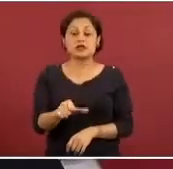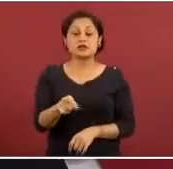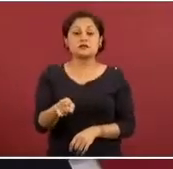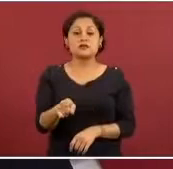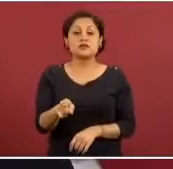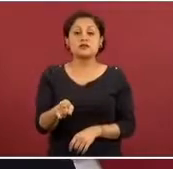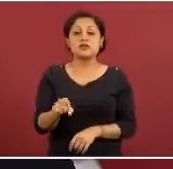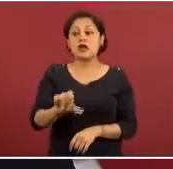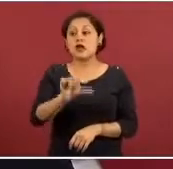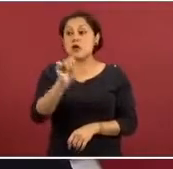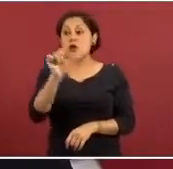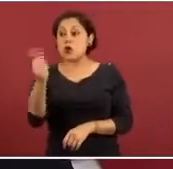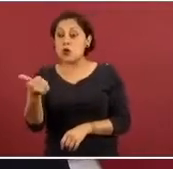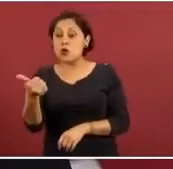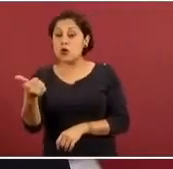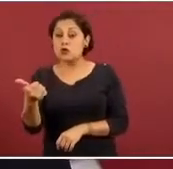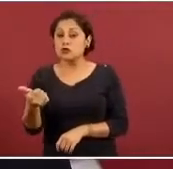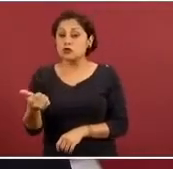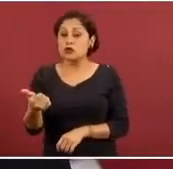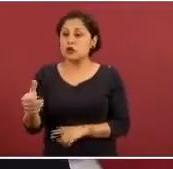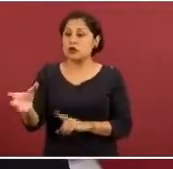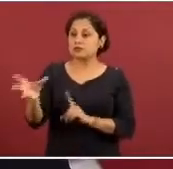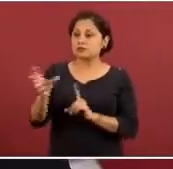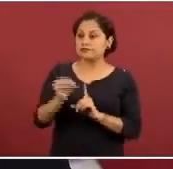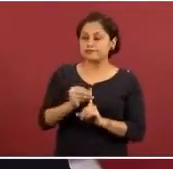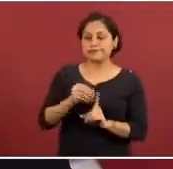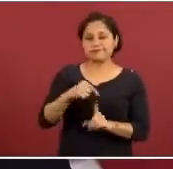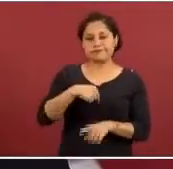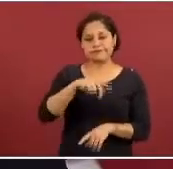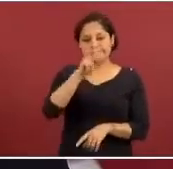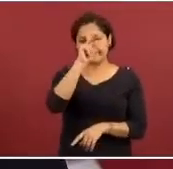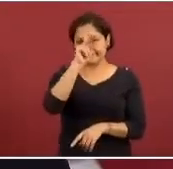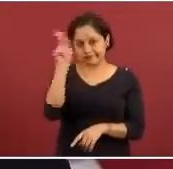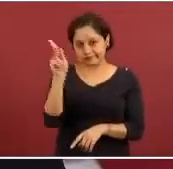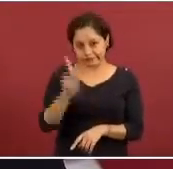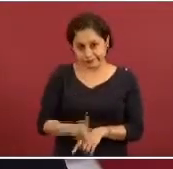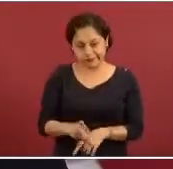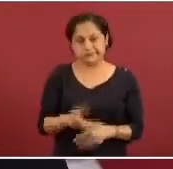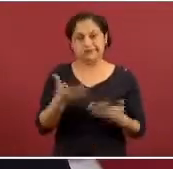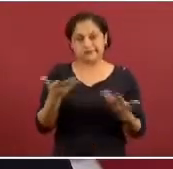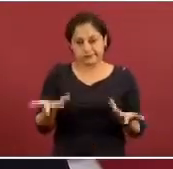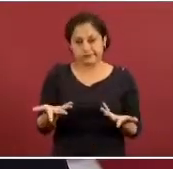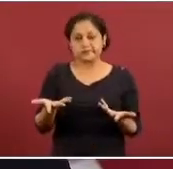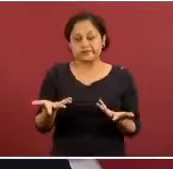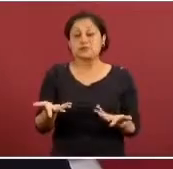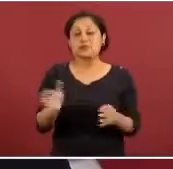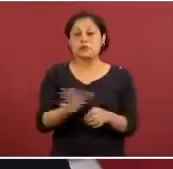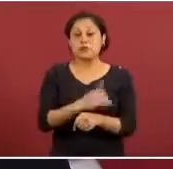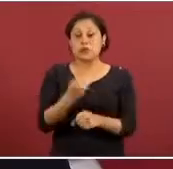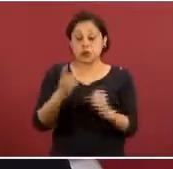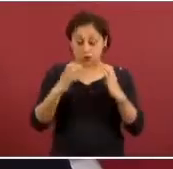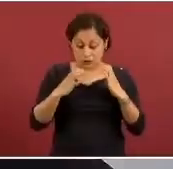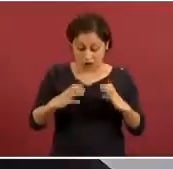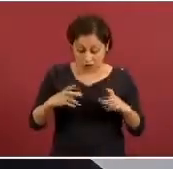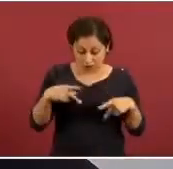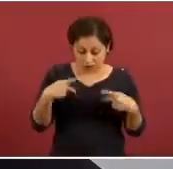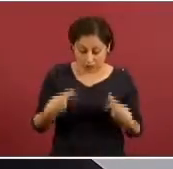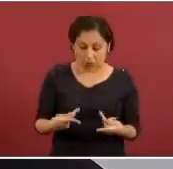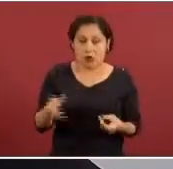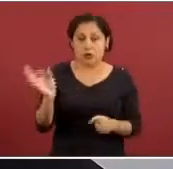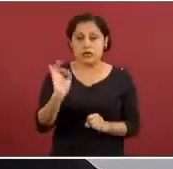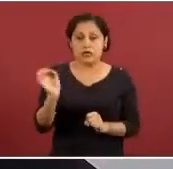con algunos otros factores, pues factores de vulnerabilidad, ya sean genéticos,